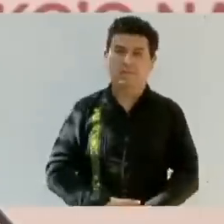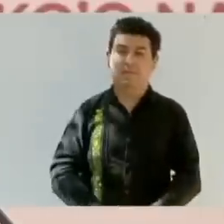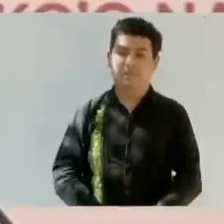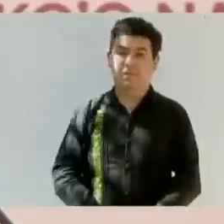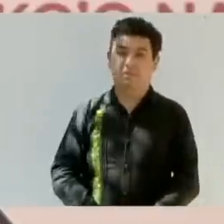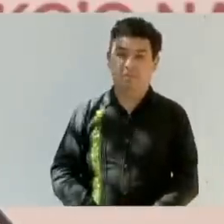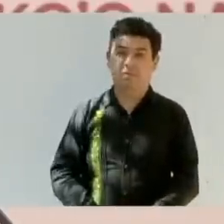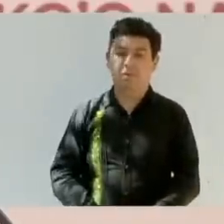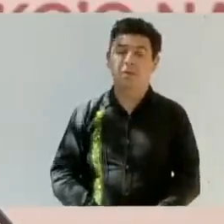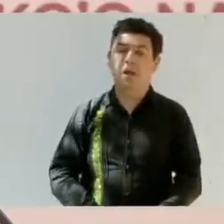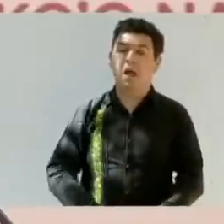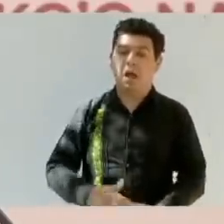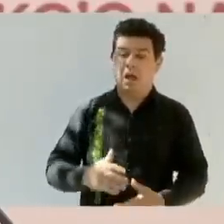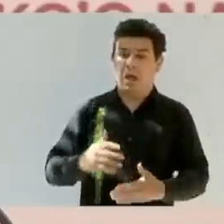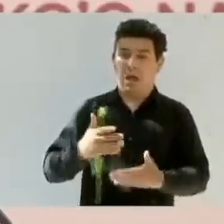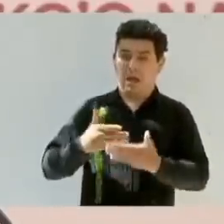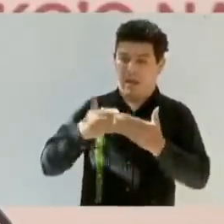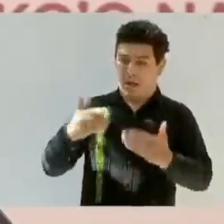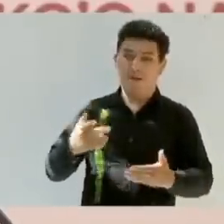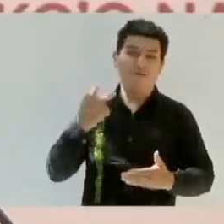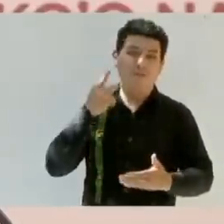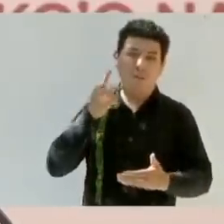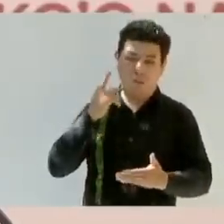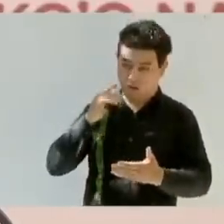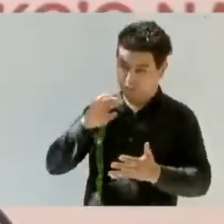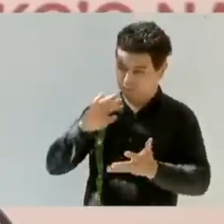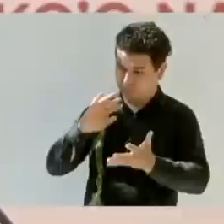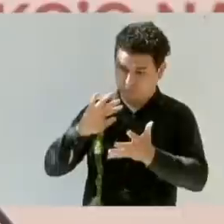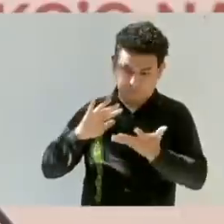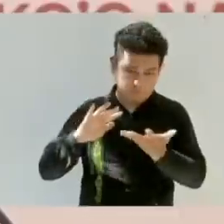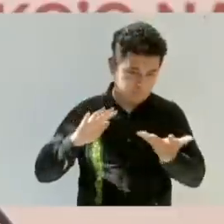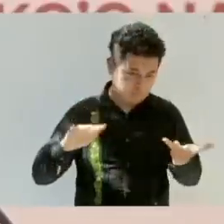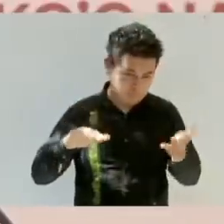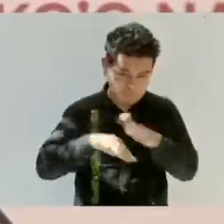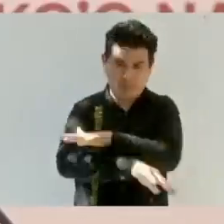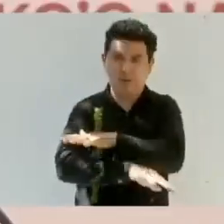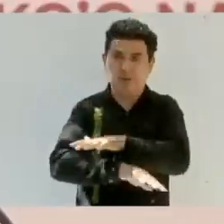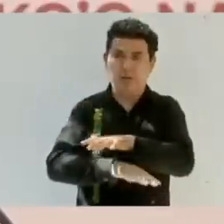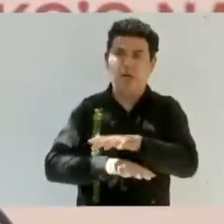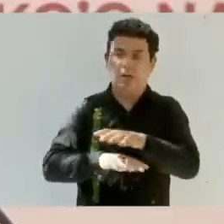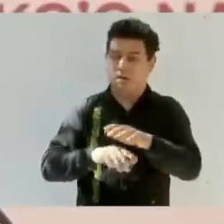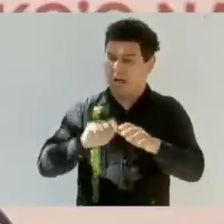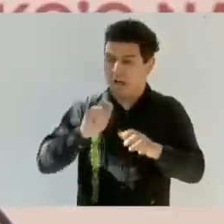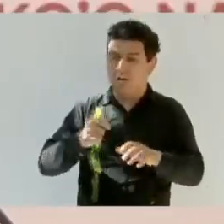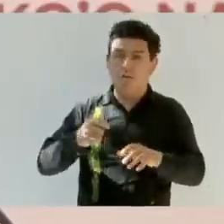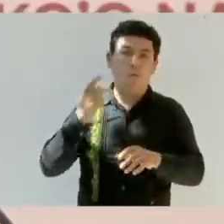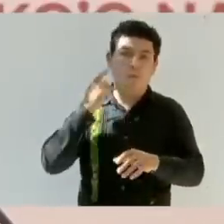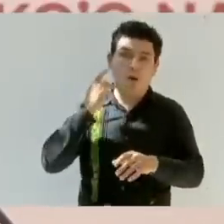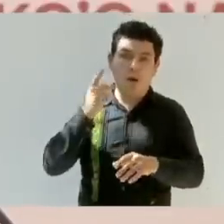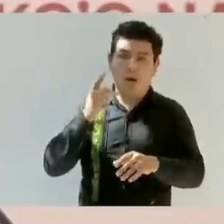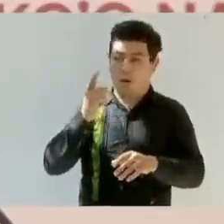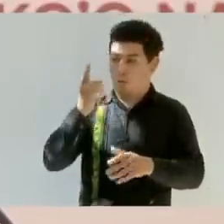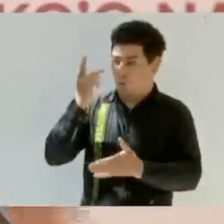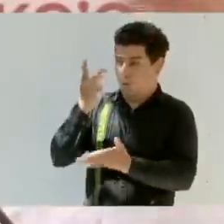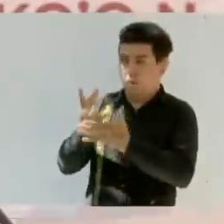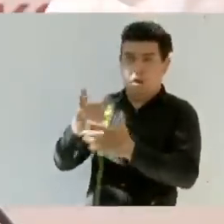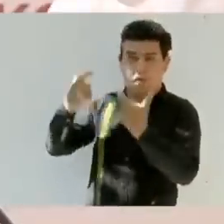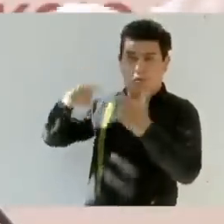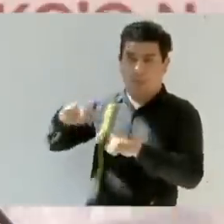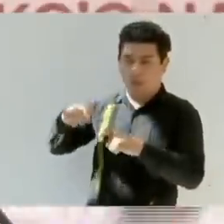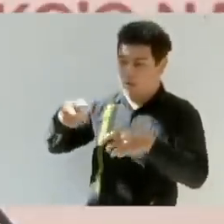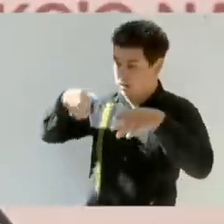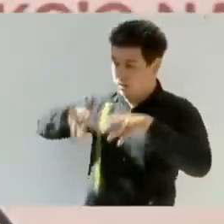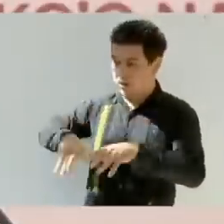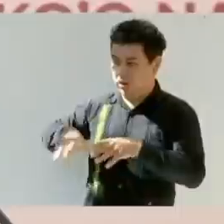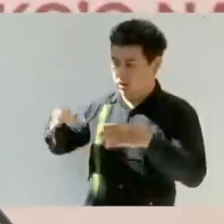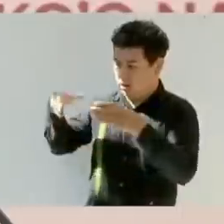Cuando la política, la buena política, es asunto de todos, no de